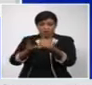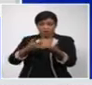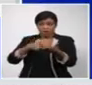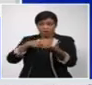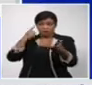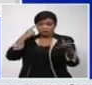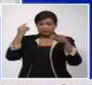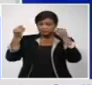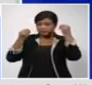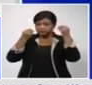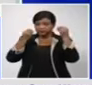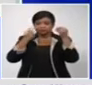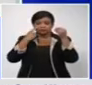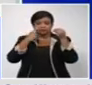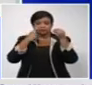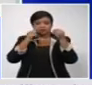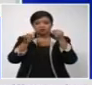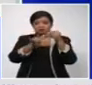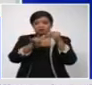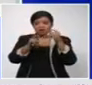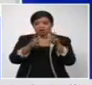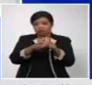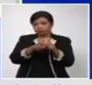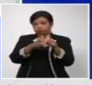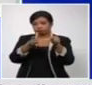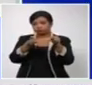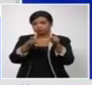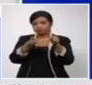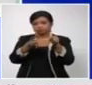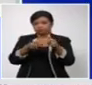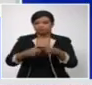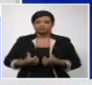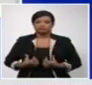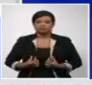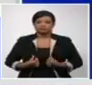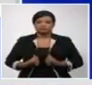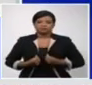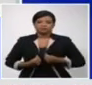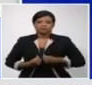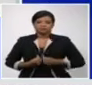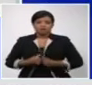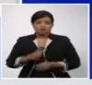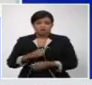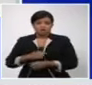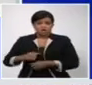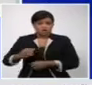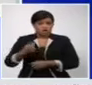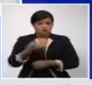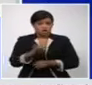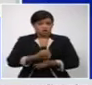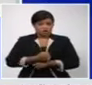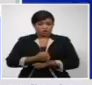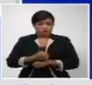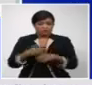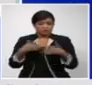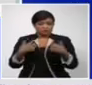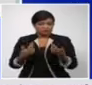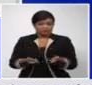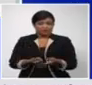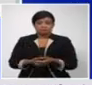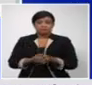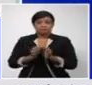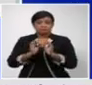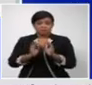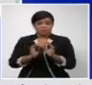pues va subiendo. Y nosotros nos habíamos mantenido, eso es el